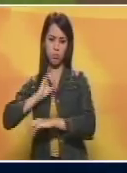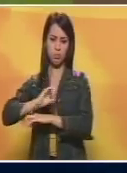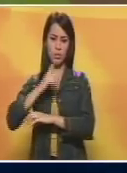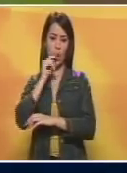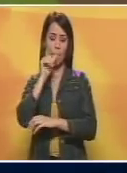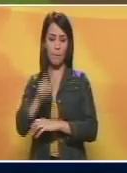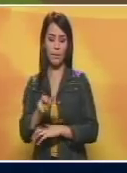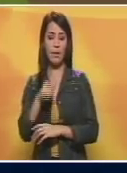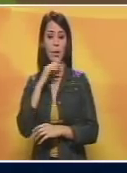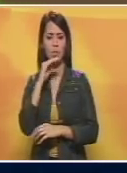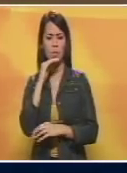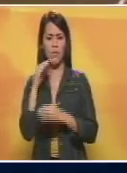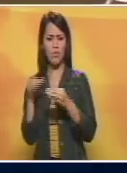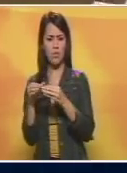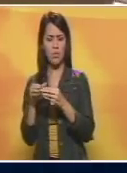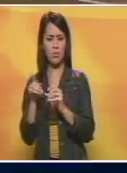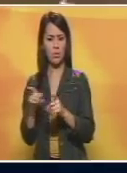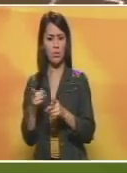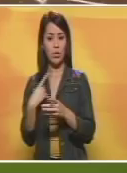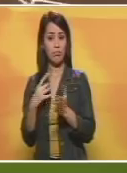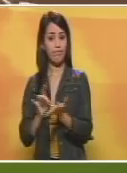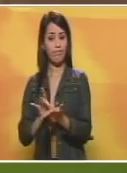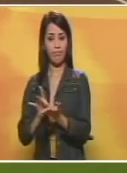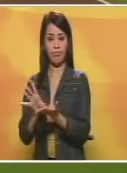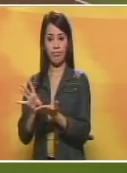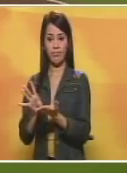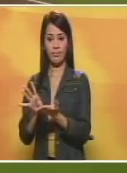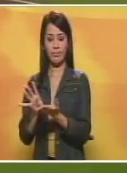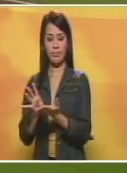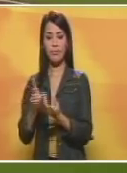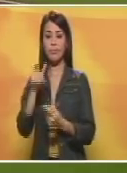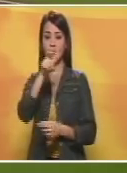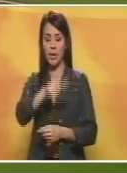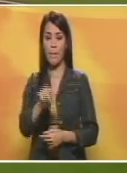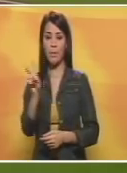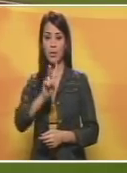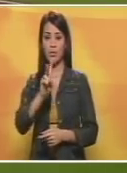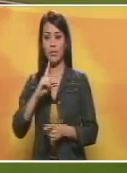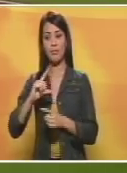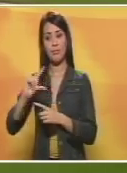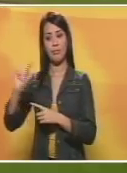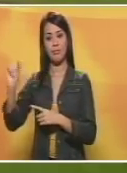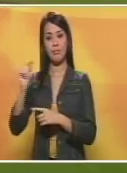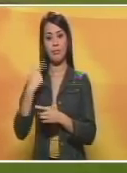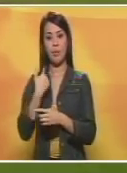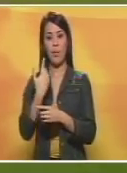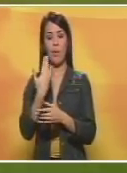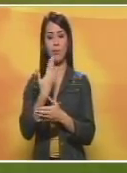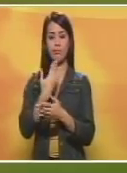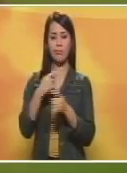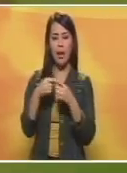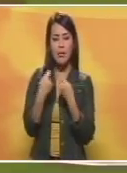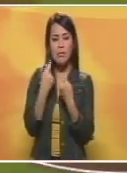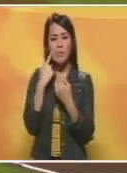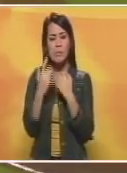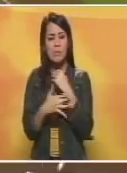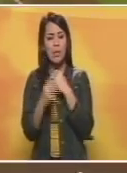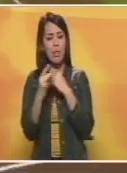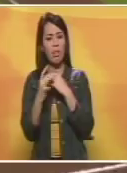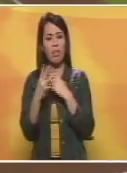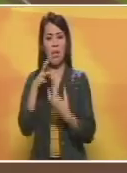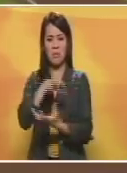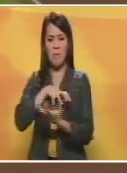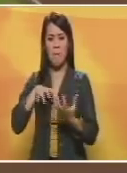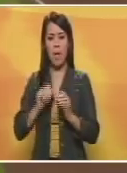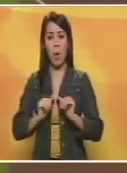brian schlitter las salieron expulsados mientras que jon espera no tuvo que salir del juego por lesión y de inmediato comenzó las políticas